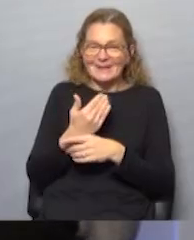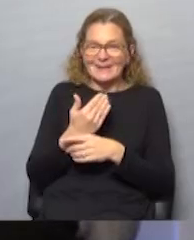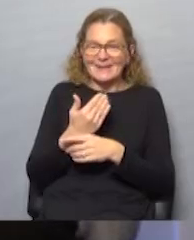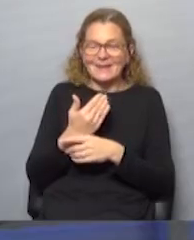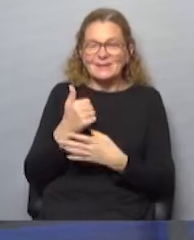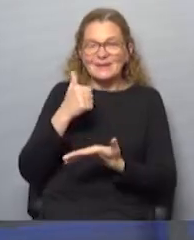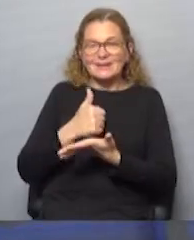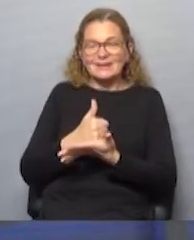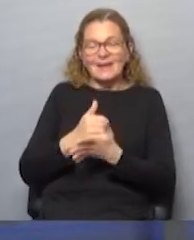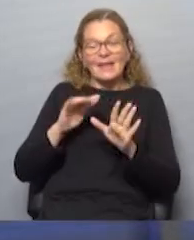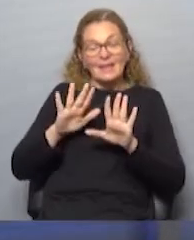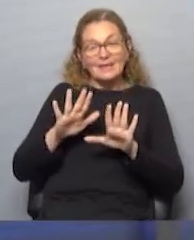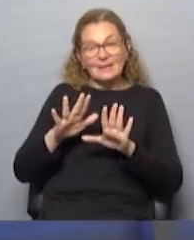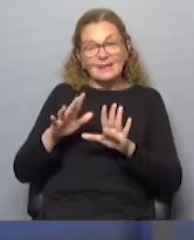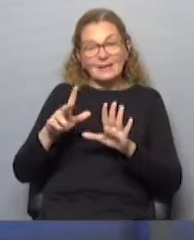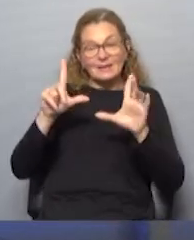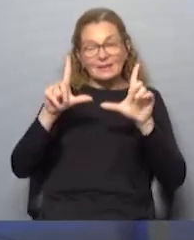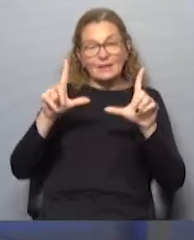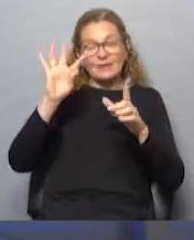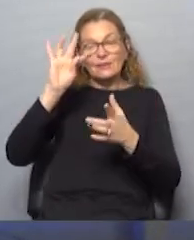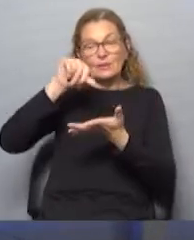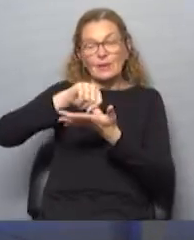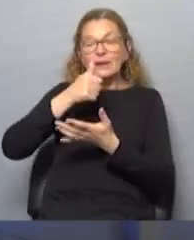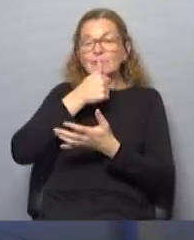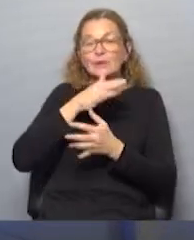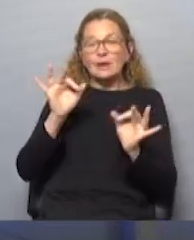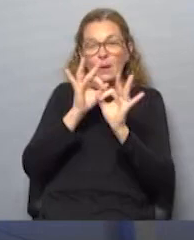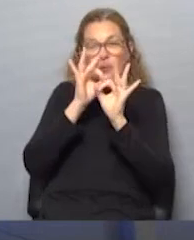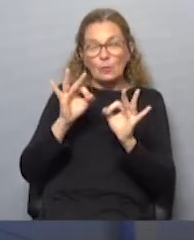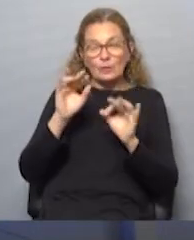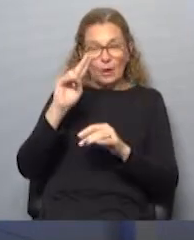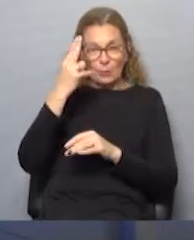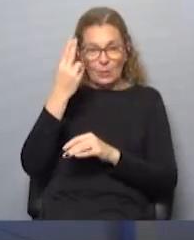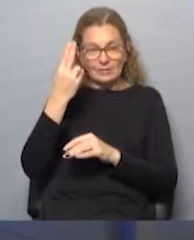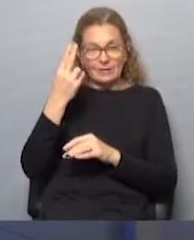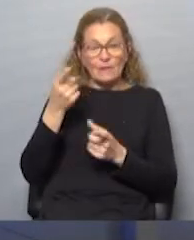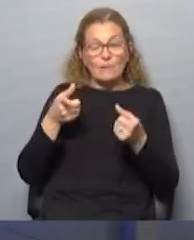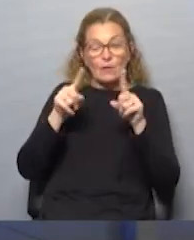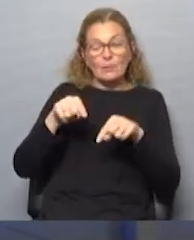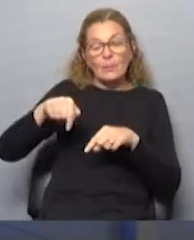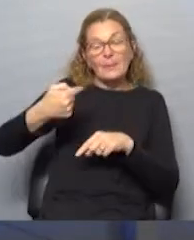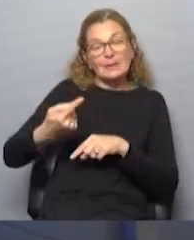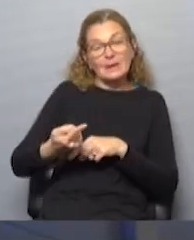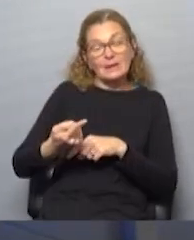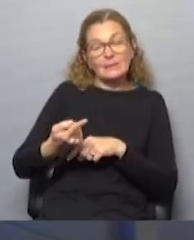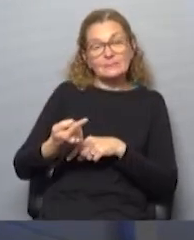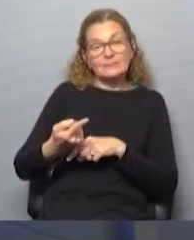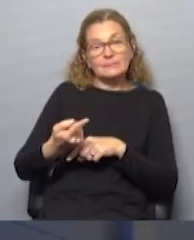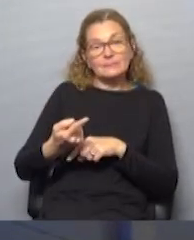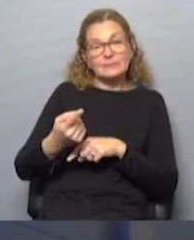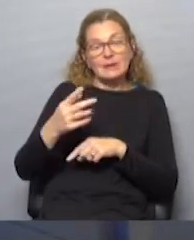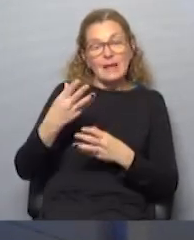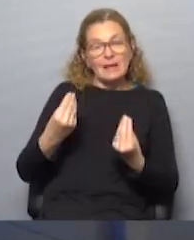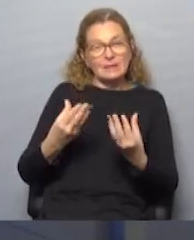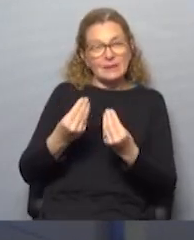que entre ciudad que se viene historia de la música popular uruguaya y nosotros volvemos mañana con la tierra